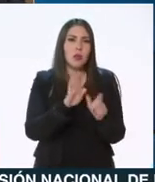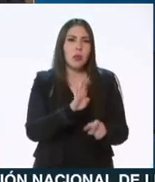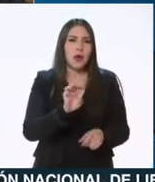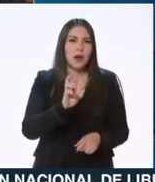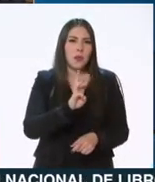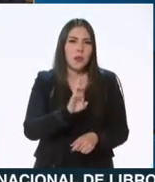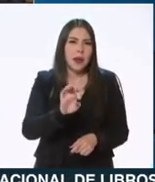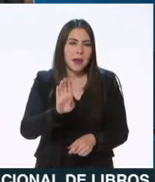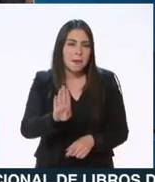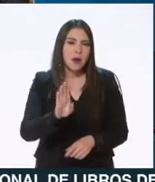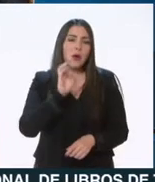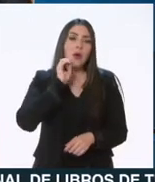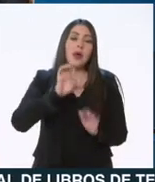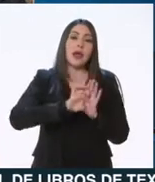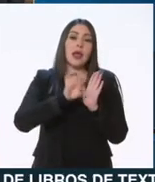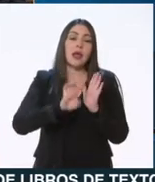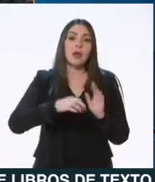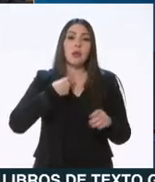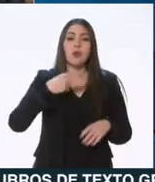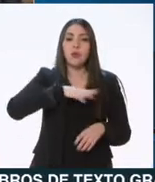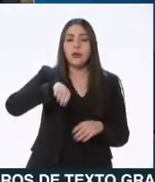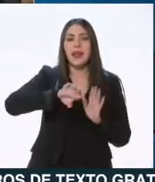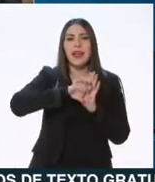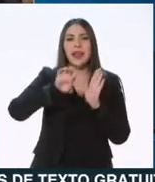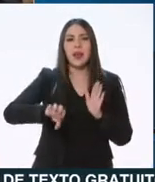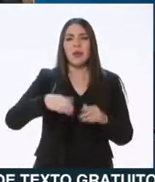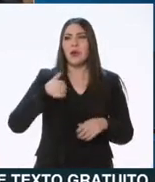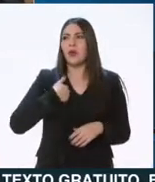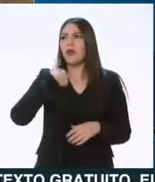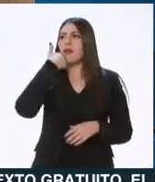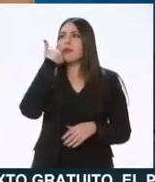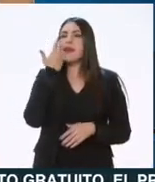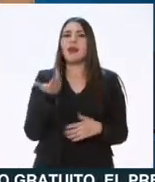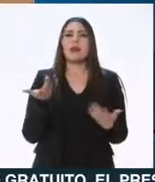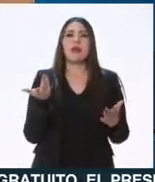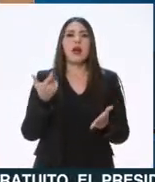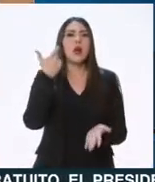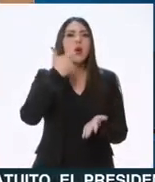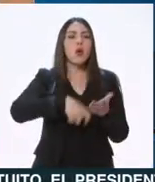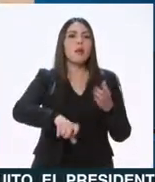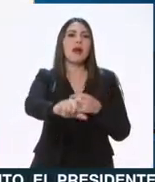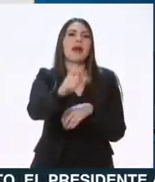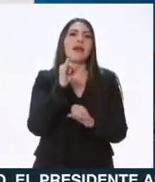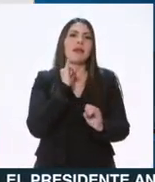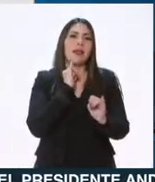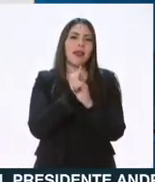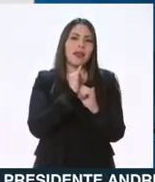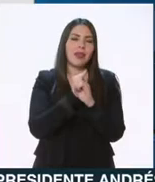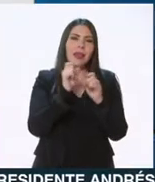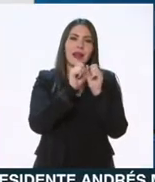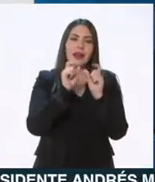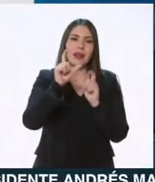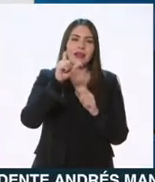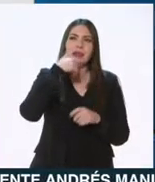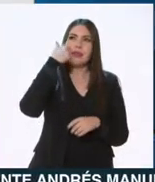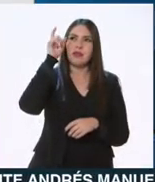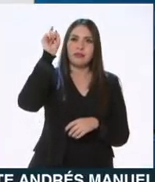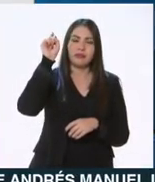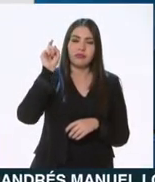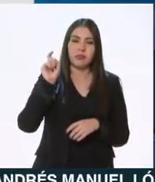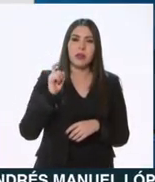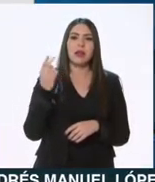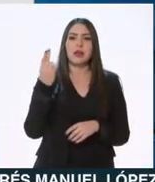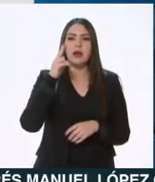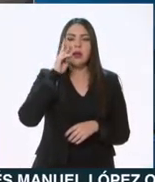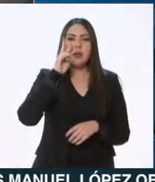medidas en específico. Ejemplo, si yo voy a hacer alguna compra en una página web, en un medio, en un ciclo, lo que voy a buscar es